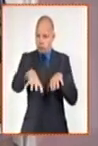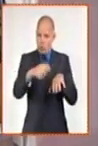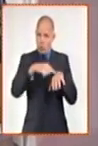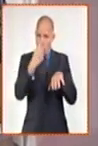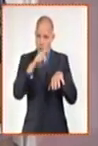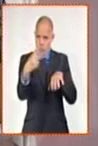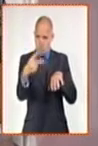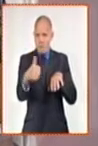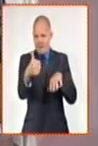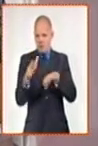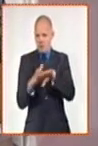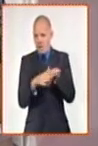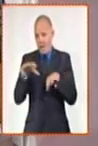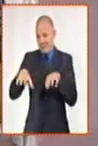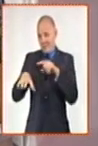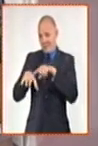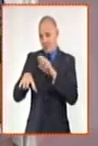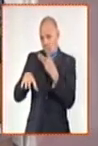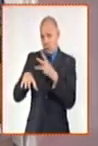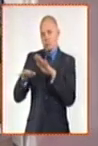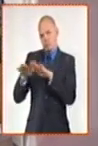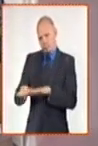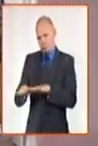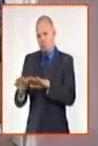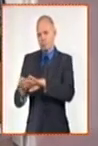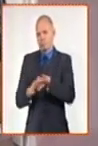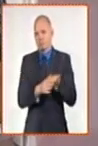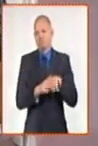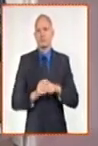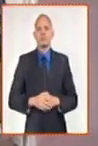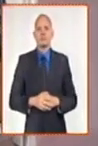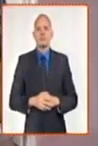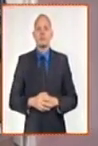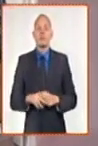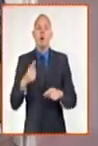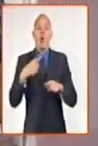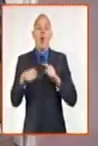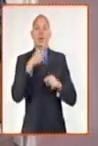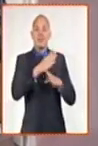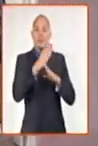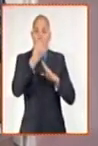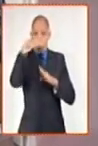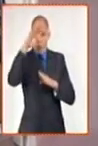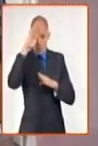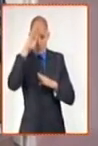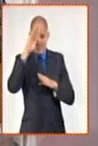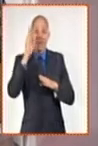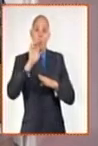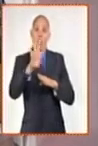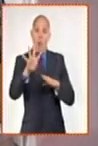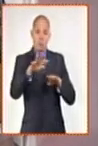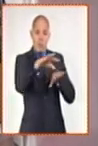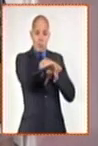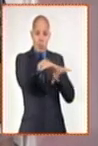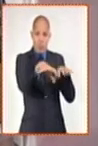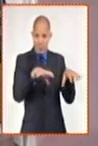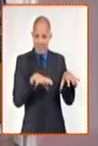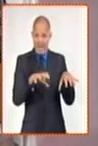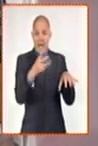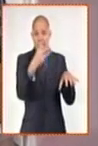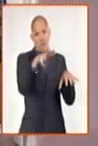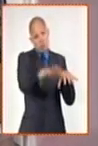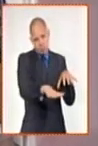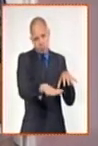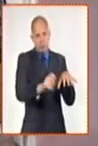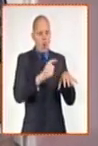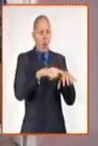de arranque. Y la unidad 4, la termoeléctrica de Renté, que tiene un problema de aislamiento en la barra en el sistema de